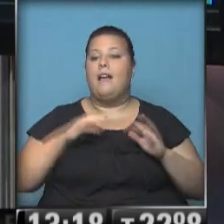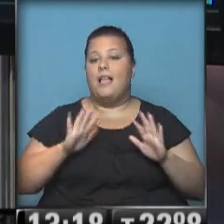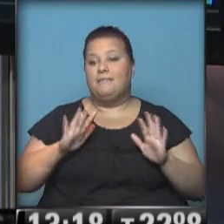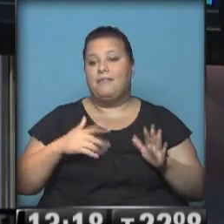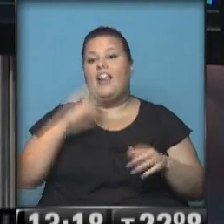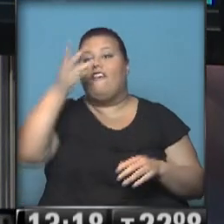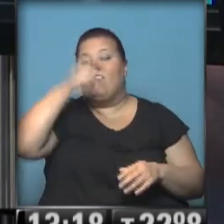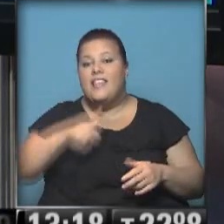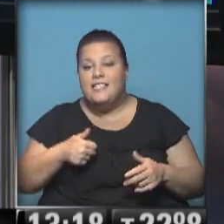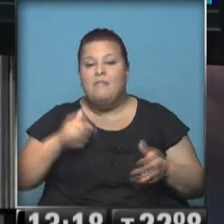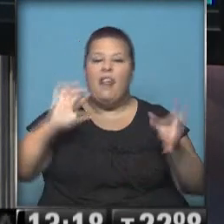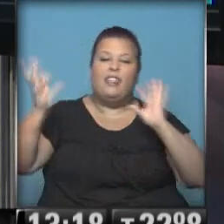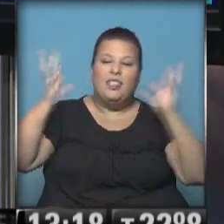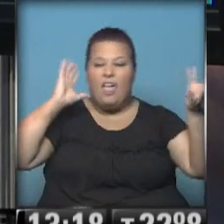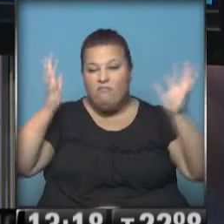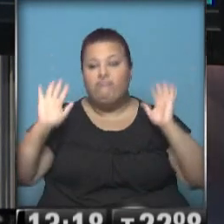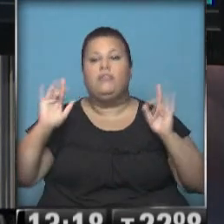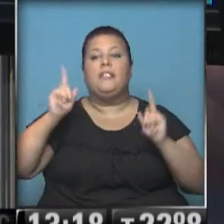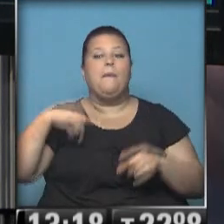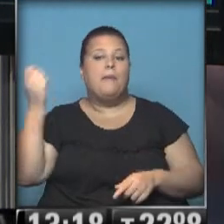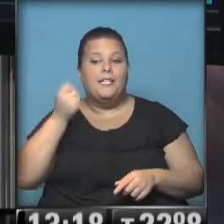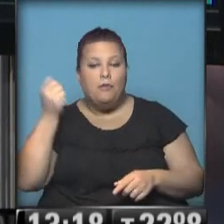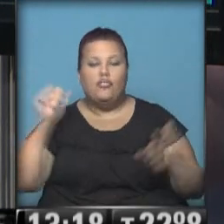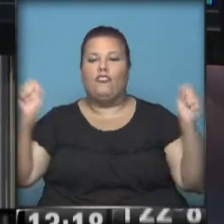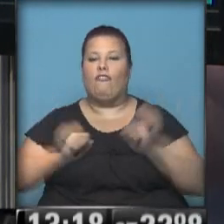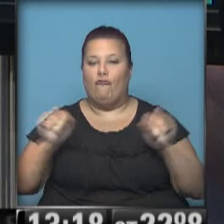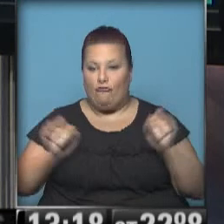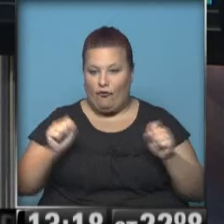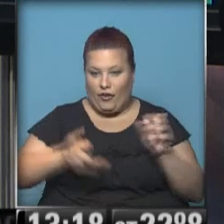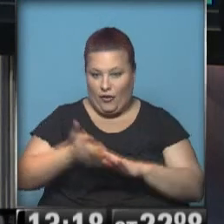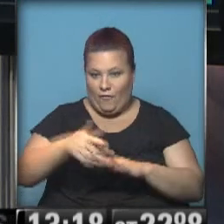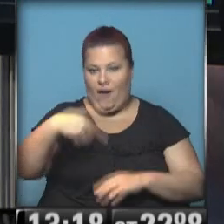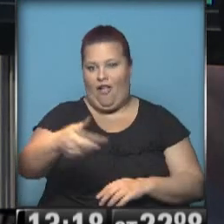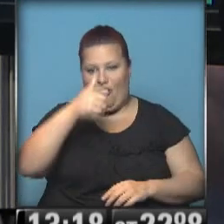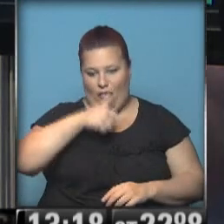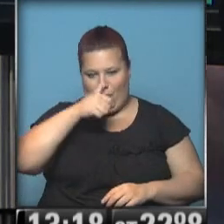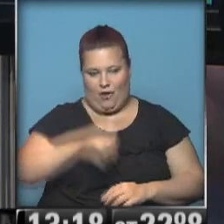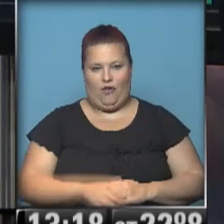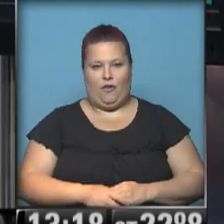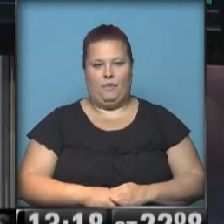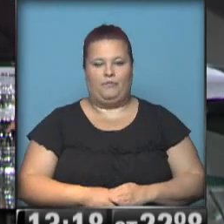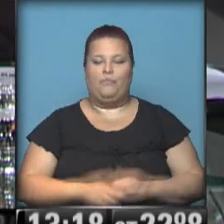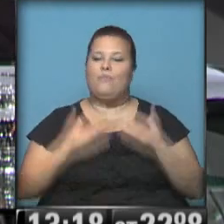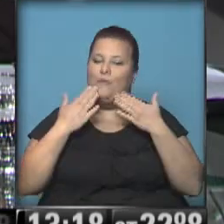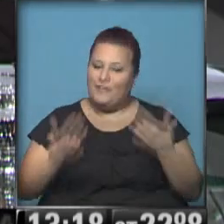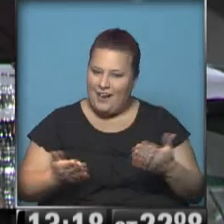entonces un fin de semana con tiempo inestable y lo más importante el frío que se viene a partir del domingo muchas gracias